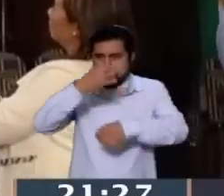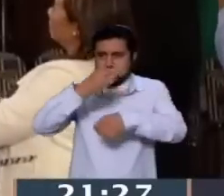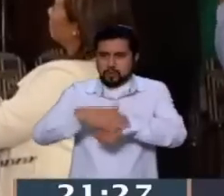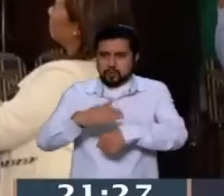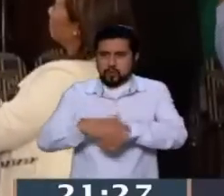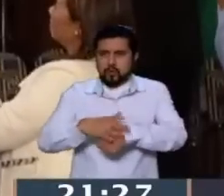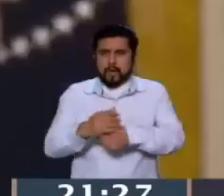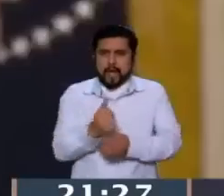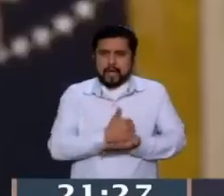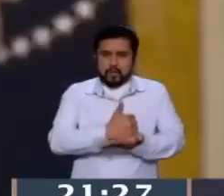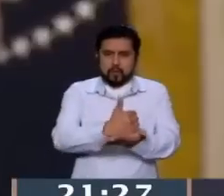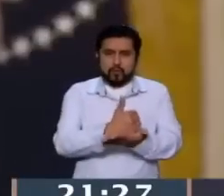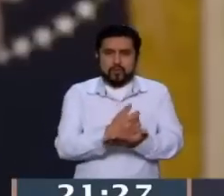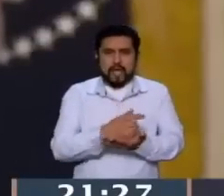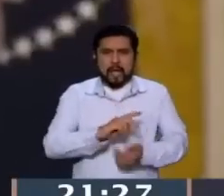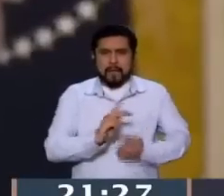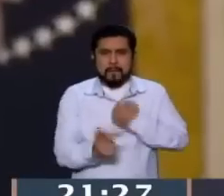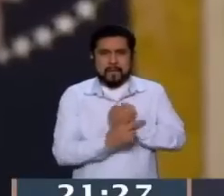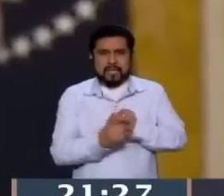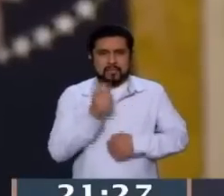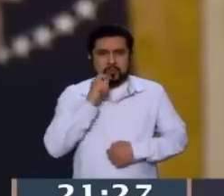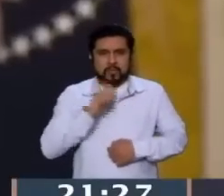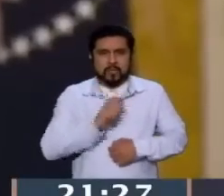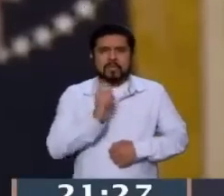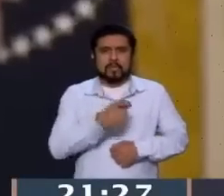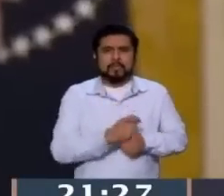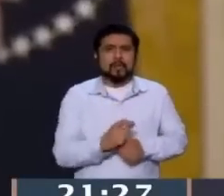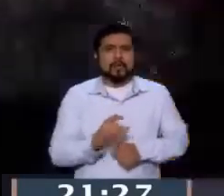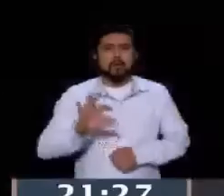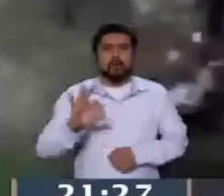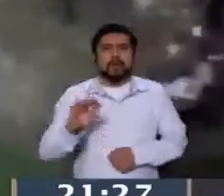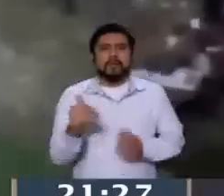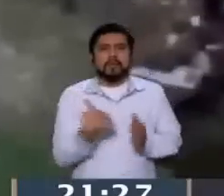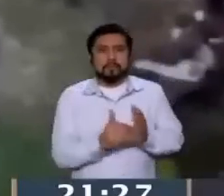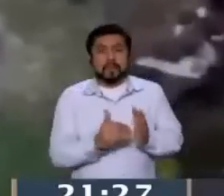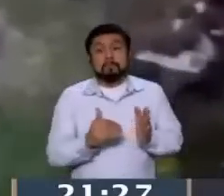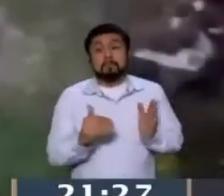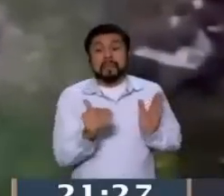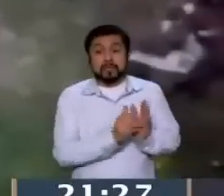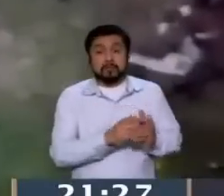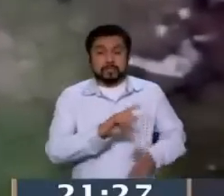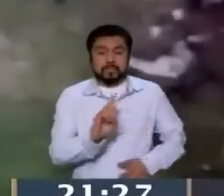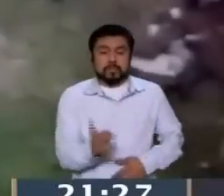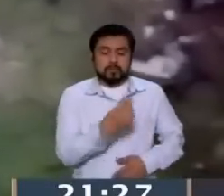militar a Ucrania que se tradujo en cuarenta mil millones de dólares